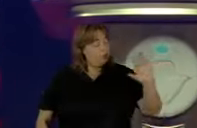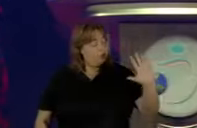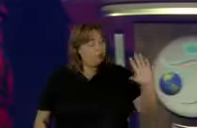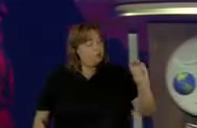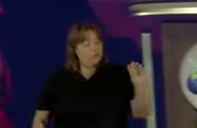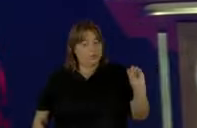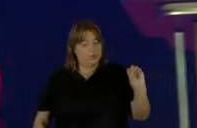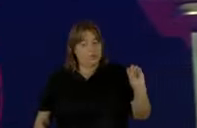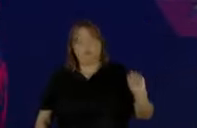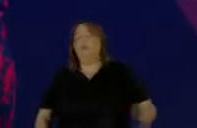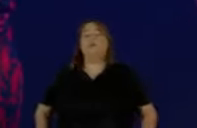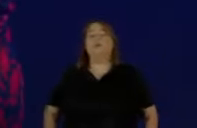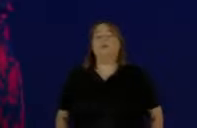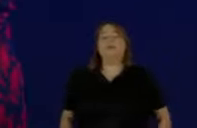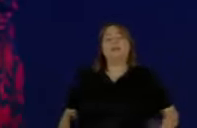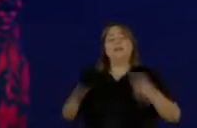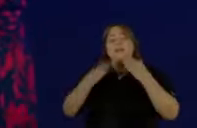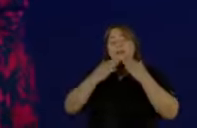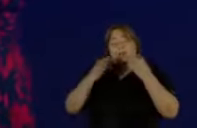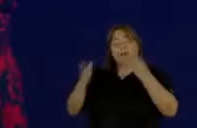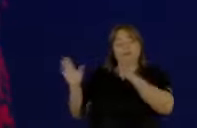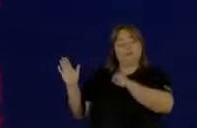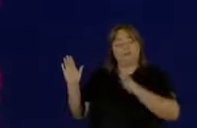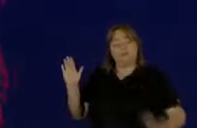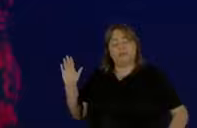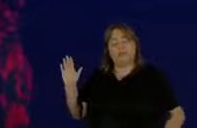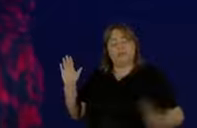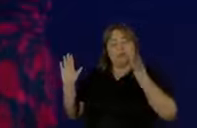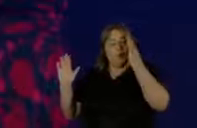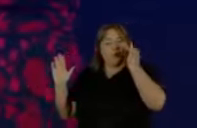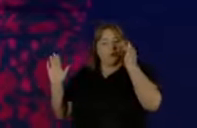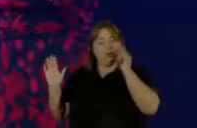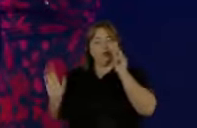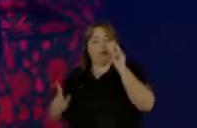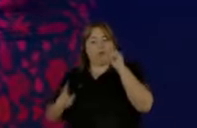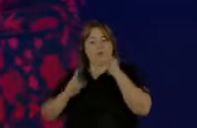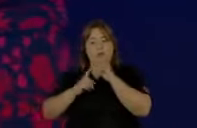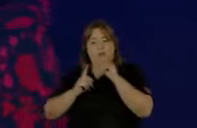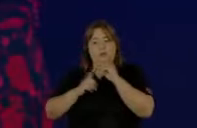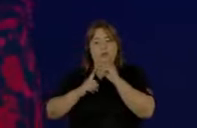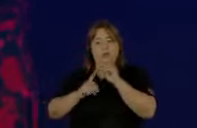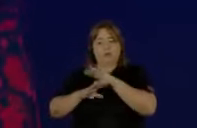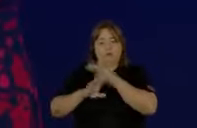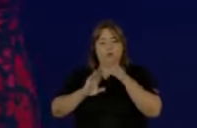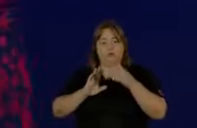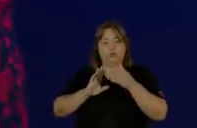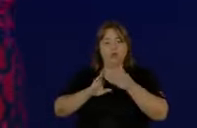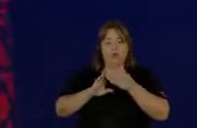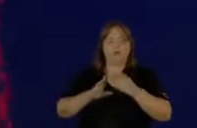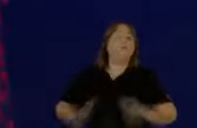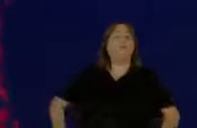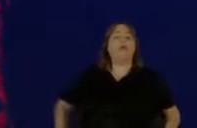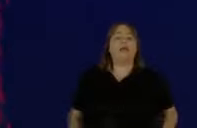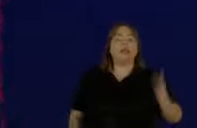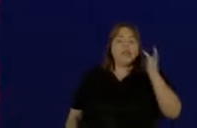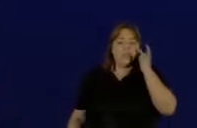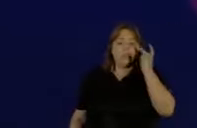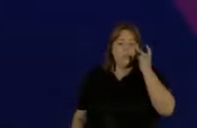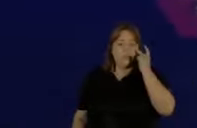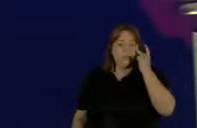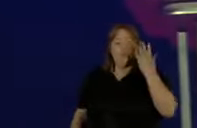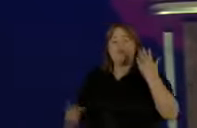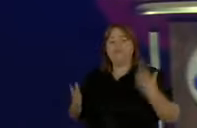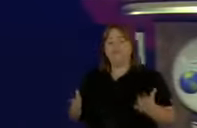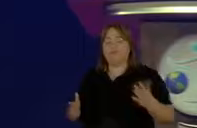12, 50. Gracias, Señor, por tu palabra. Porque todo aquel, vimos a Marcos explicarlo, ahora vemos a